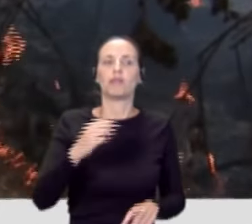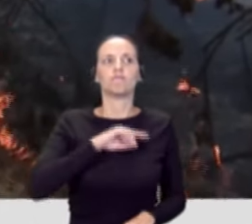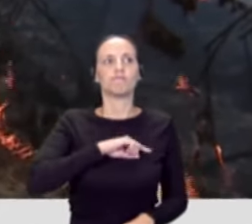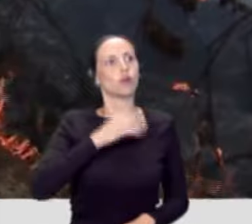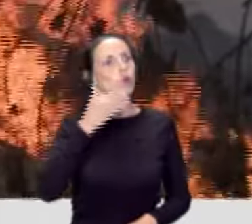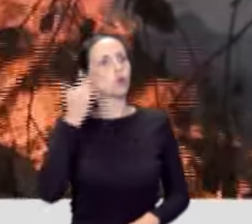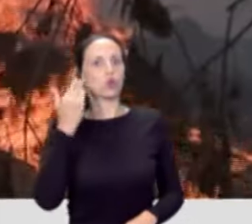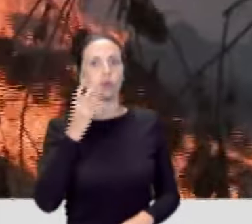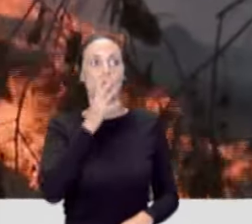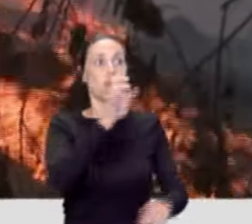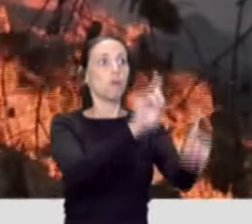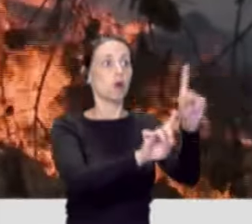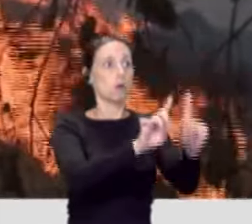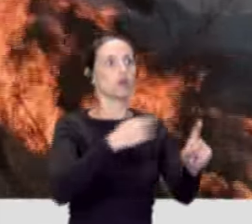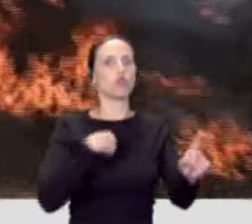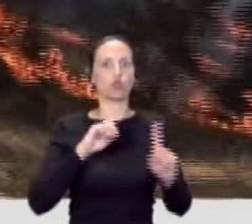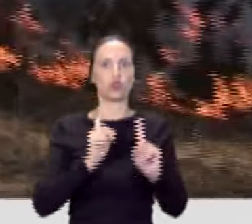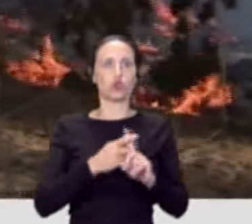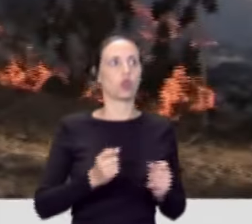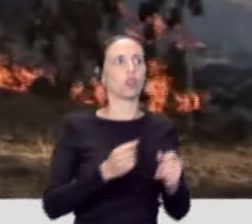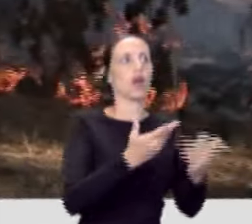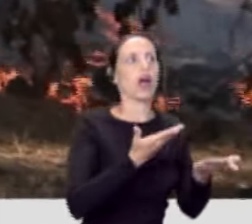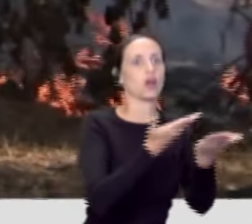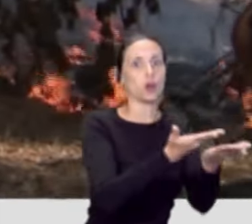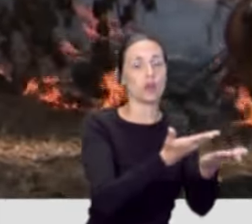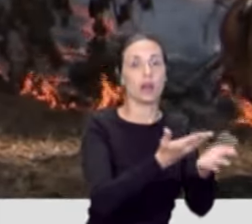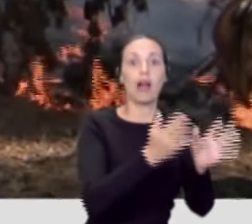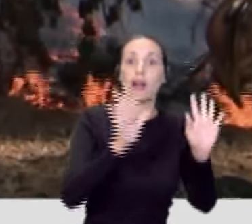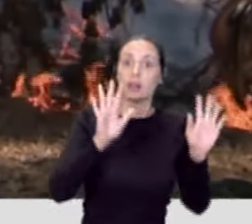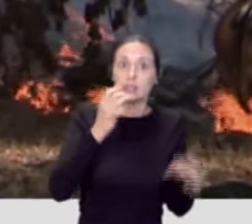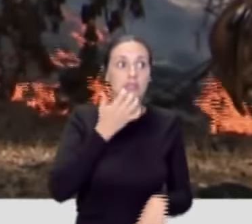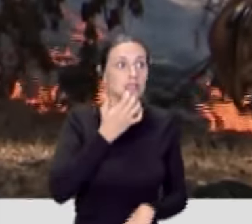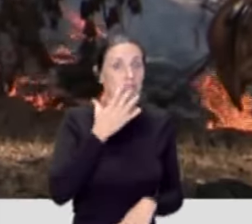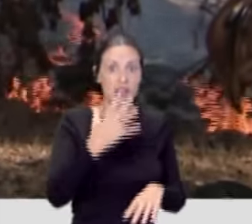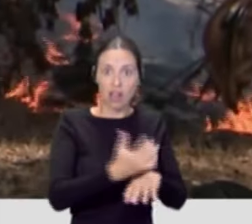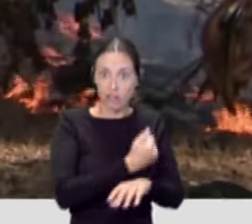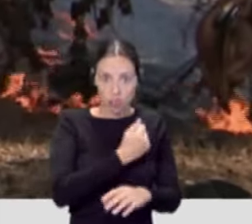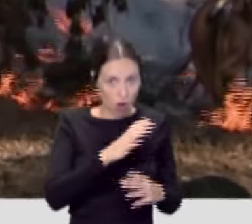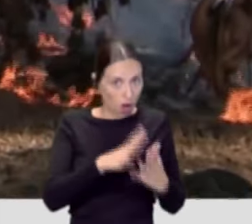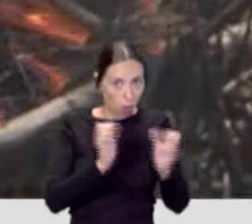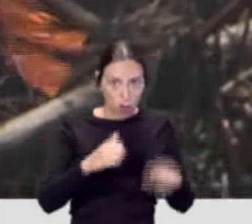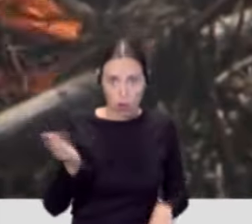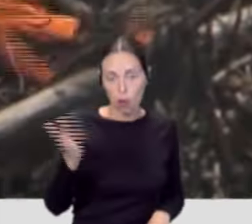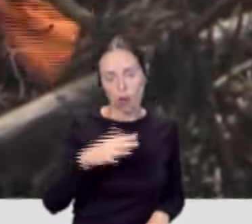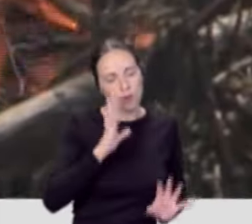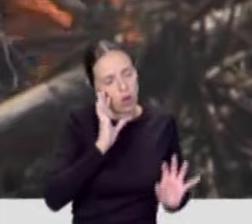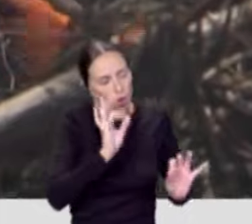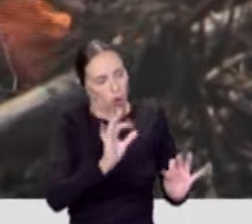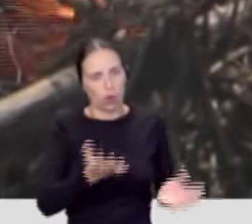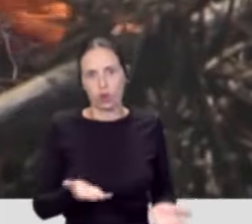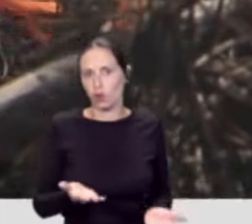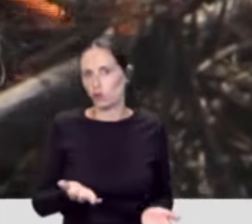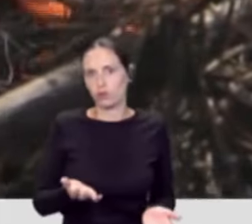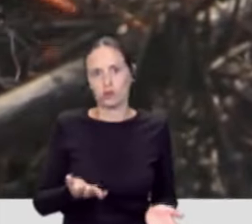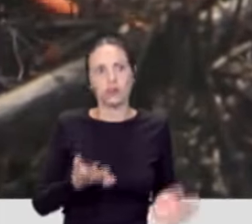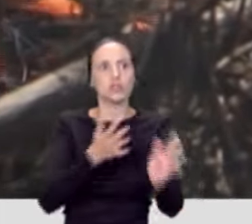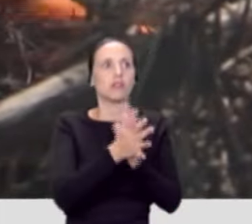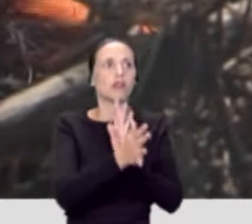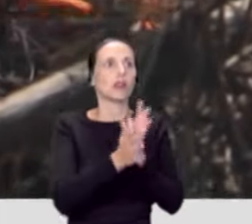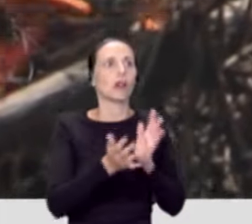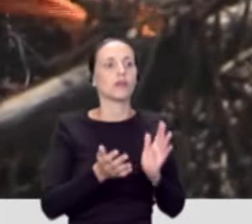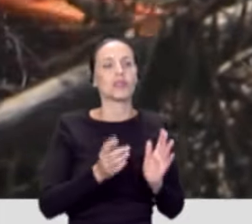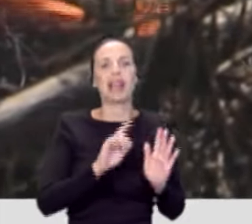al problema. Ahora, que haya cabildos que no lo ven es totalmente lógico. Nosotros entendemos que no se trata de implementar, o sea, aplicar la ley